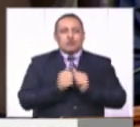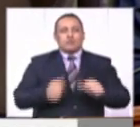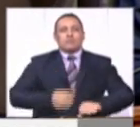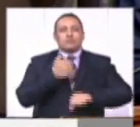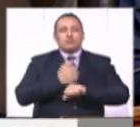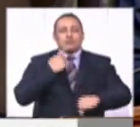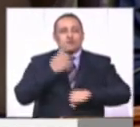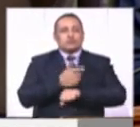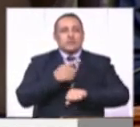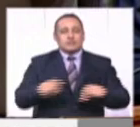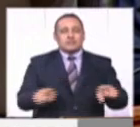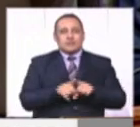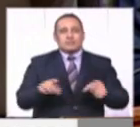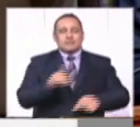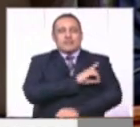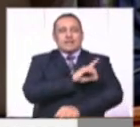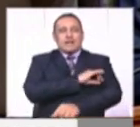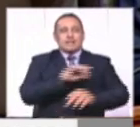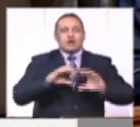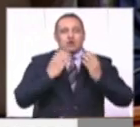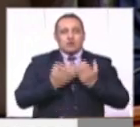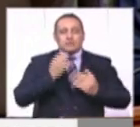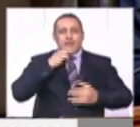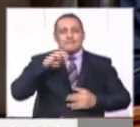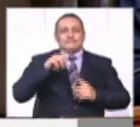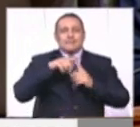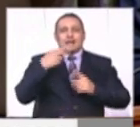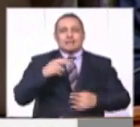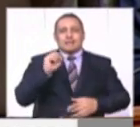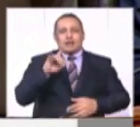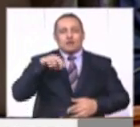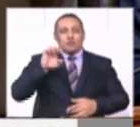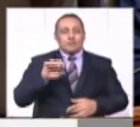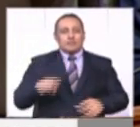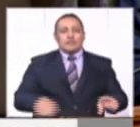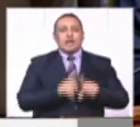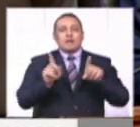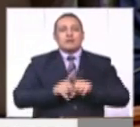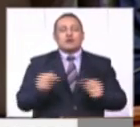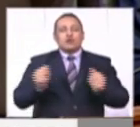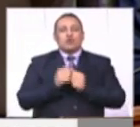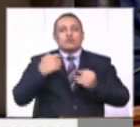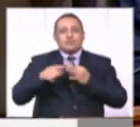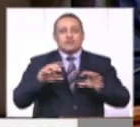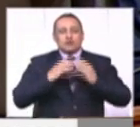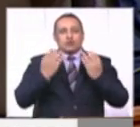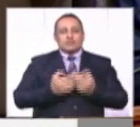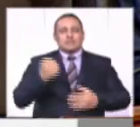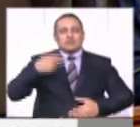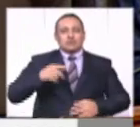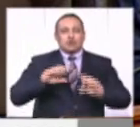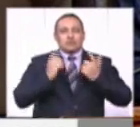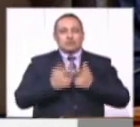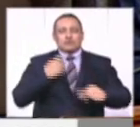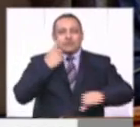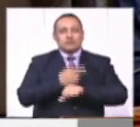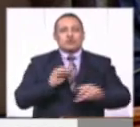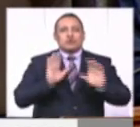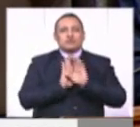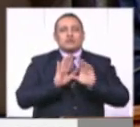denunciante la delegada congresista Marte Lupe Marta Lupe moyano delgado y los congresistas miembros de la subcomisión de acusaciones